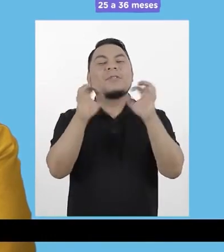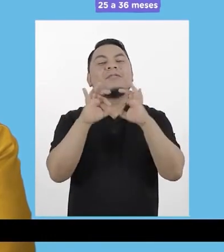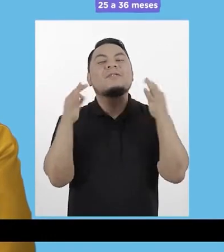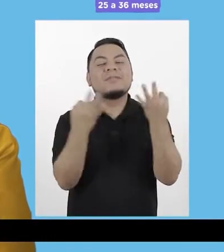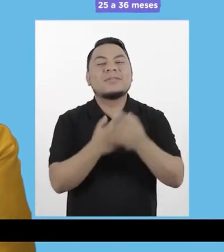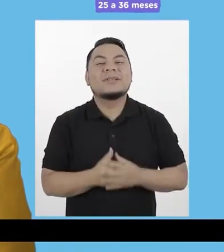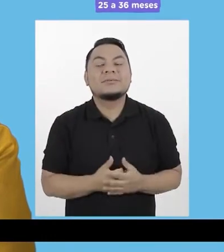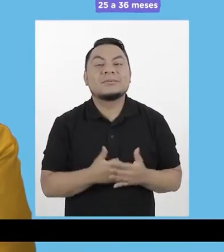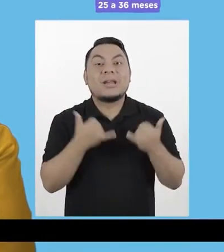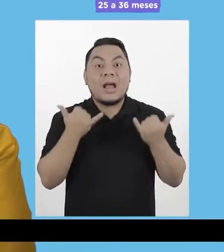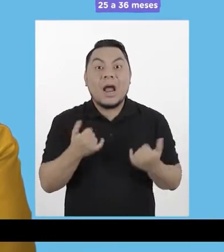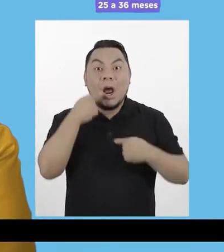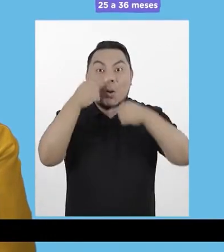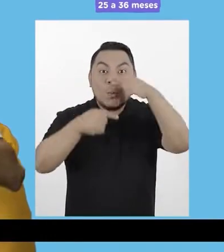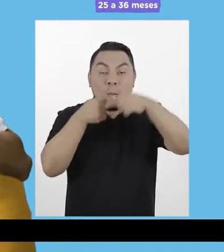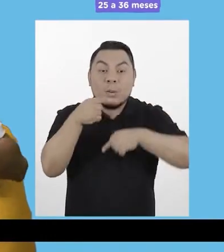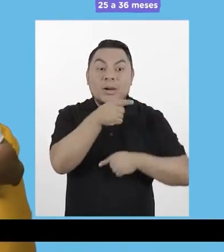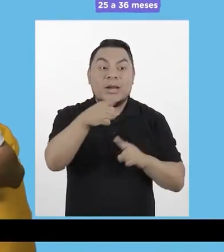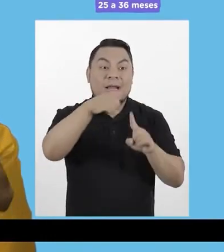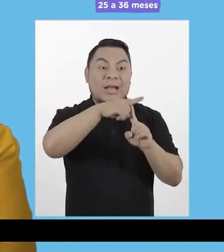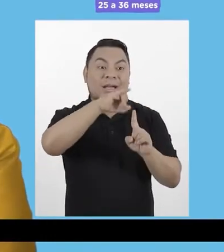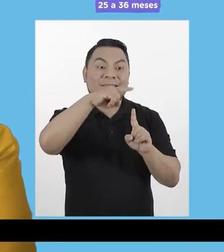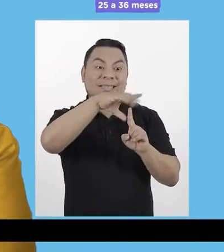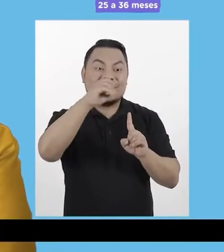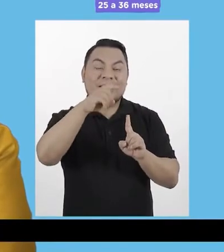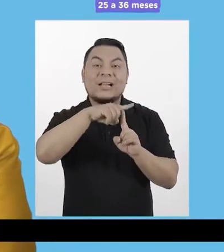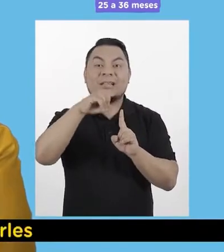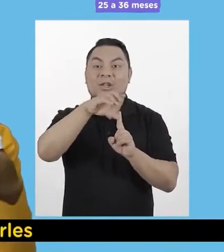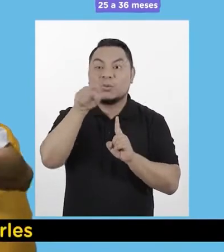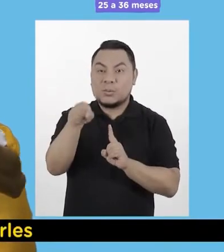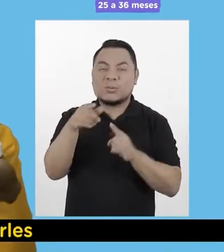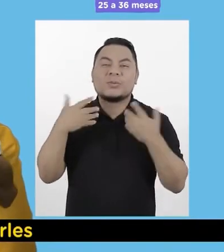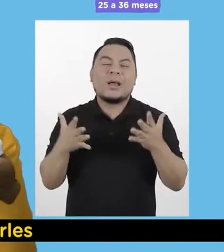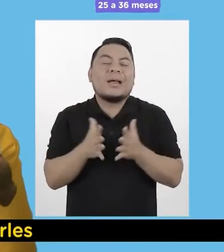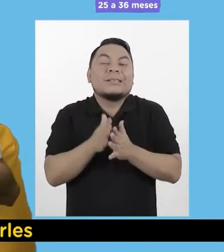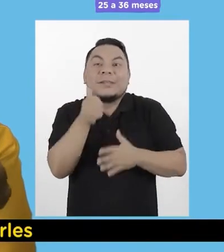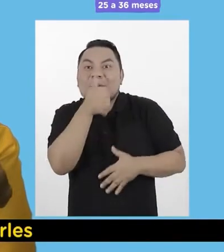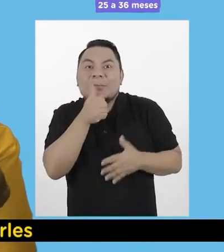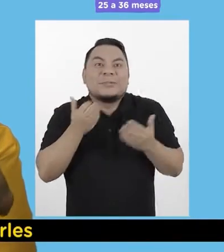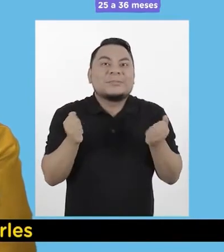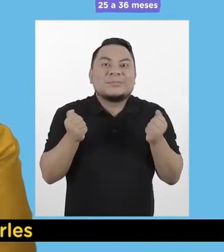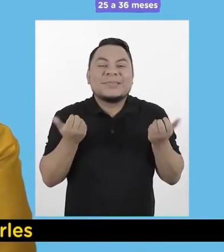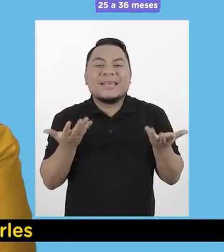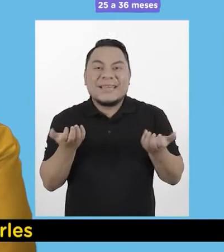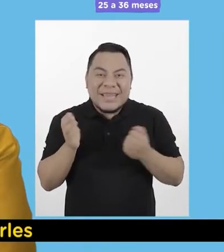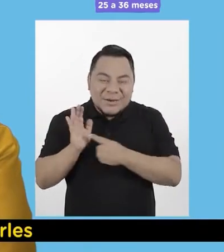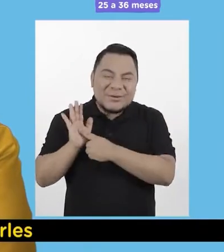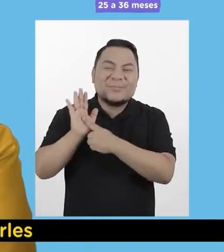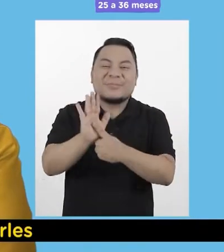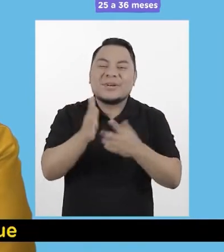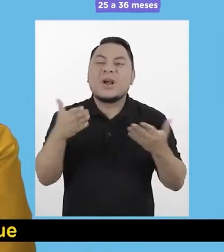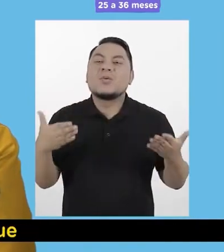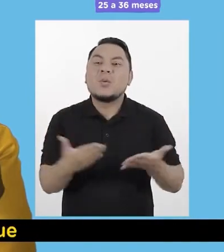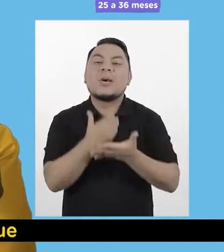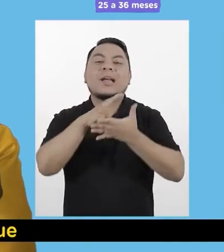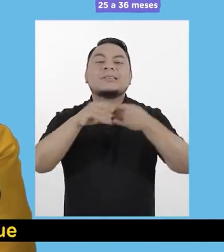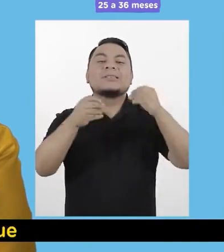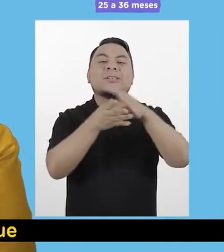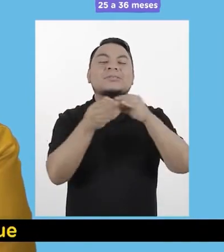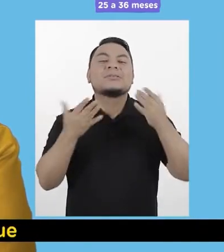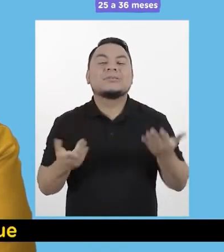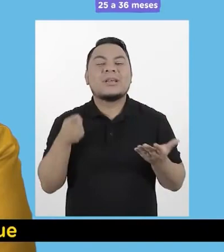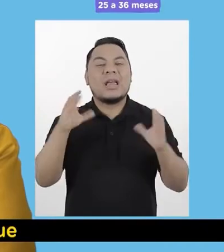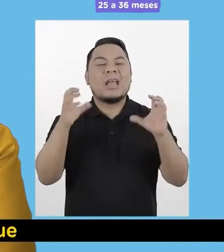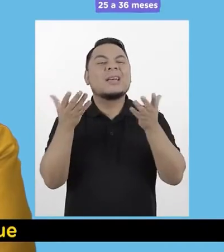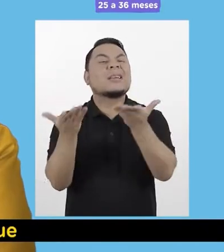bien, familias. Les cuento que Tita y Tito están impacientes por presentarles una nueva